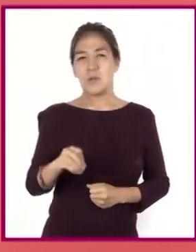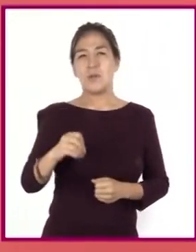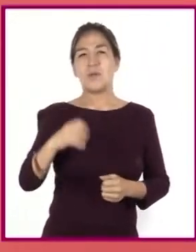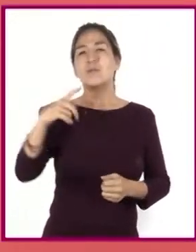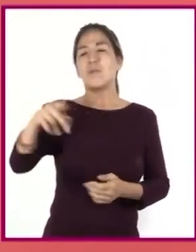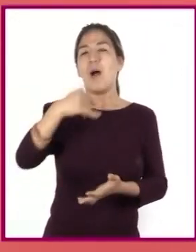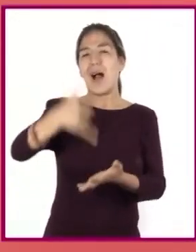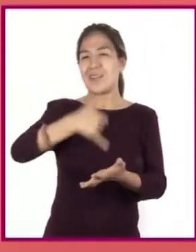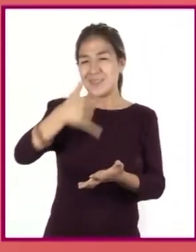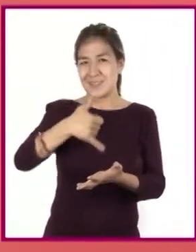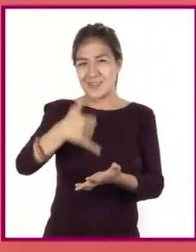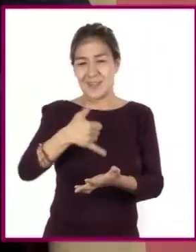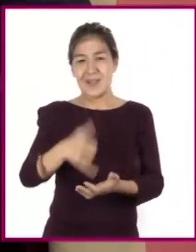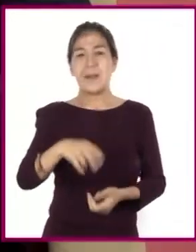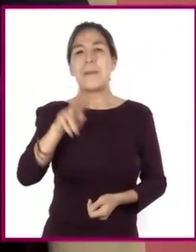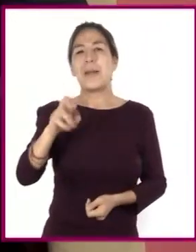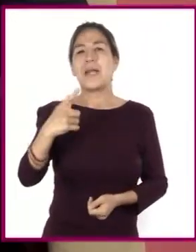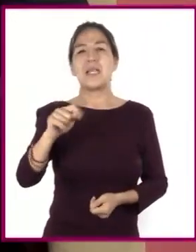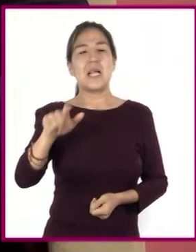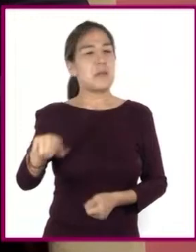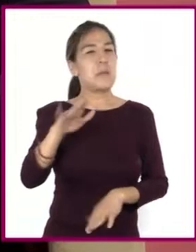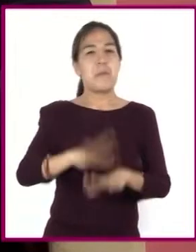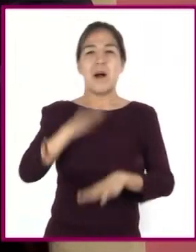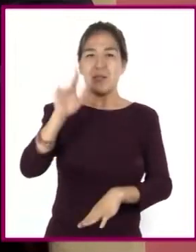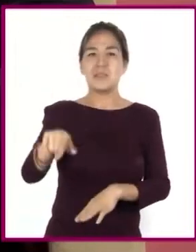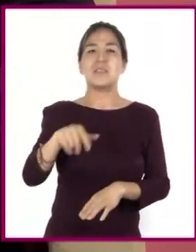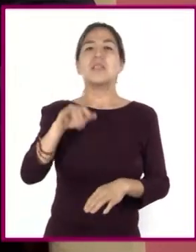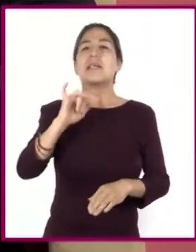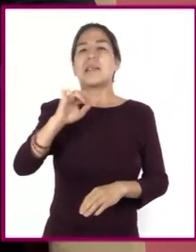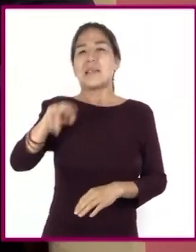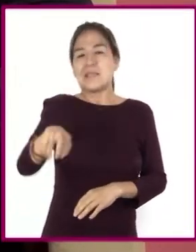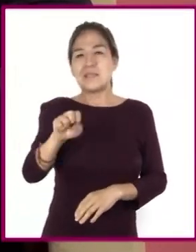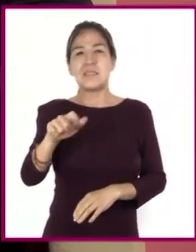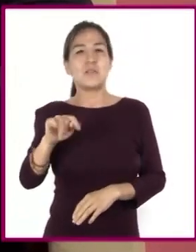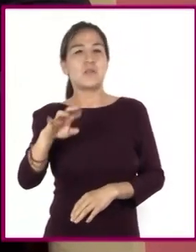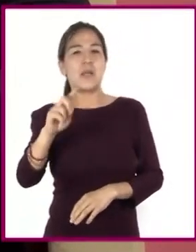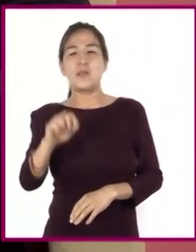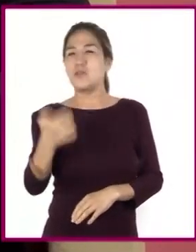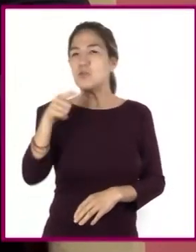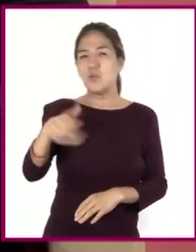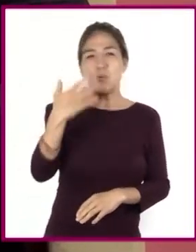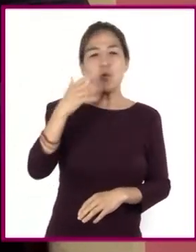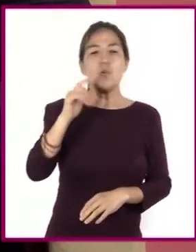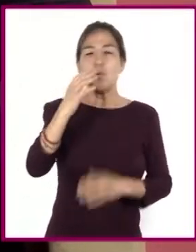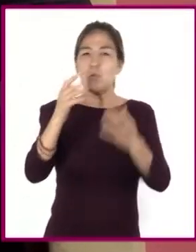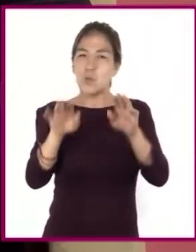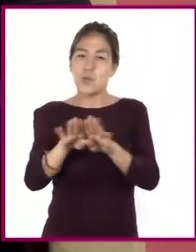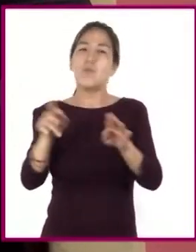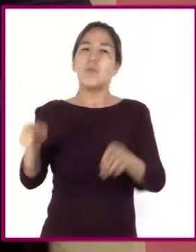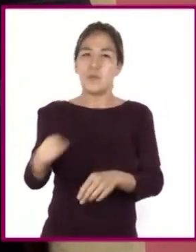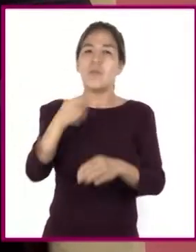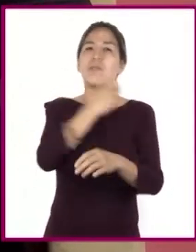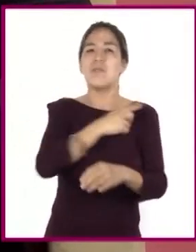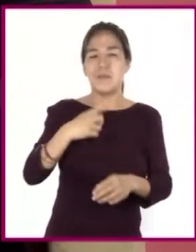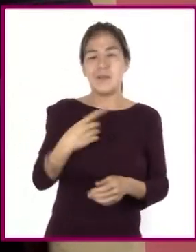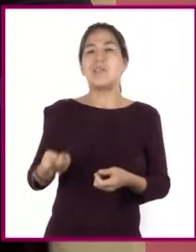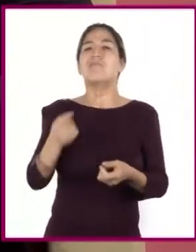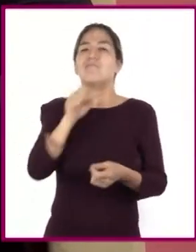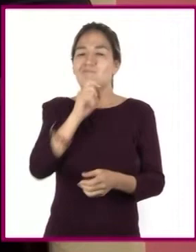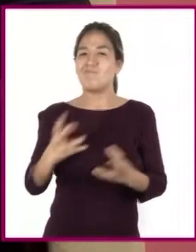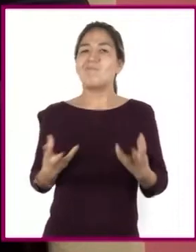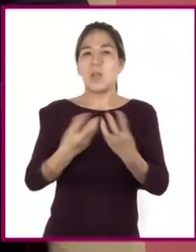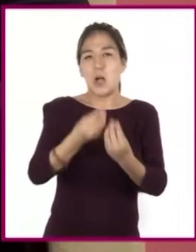de origen vegetal tienen más ácidos grasos insaturados y por lo tanto deben de formar parte importante de la